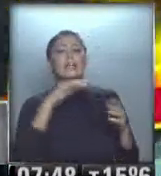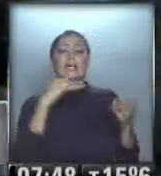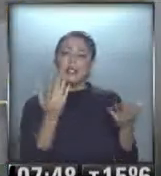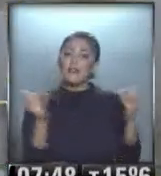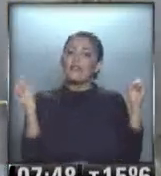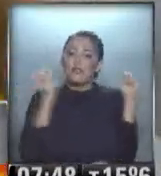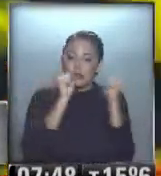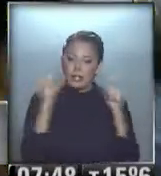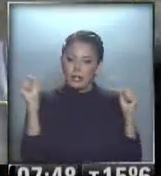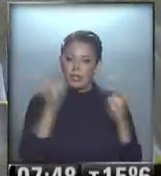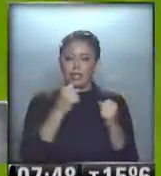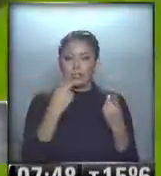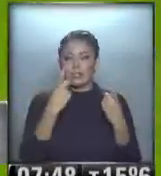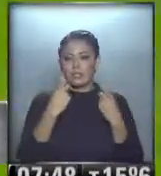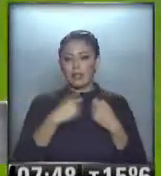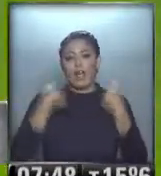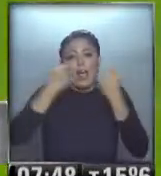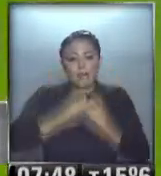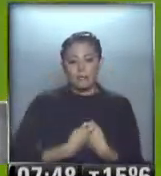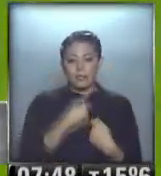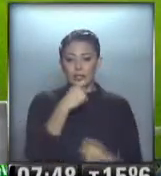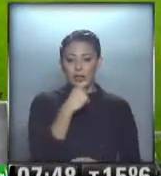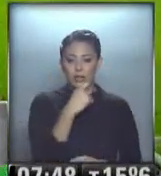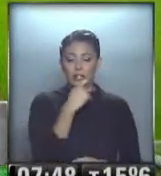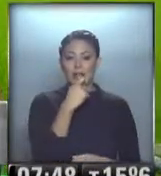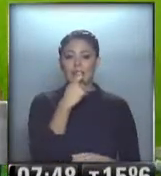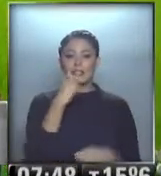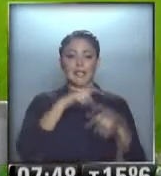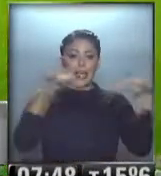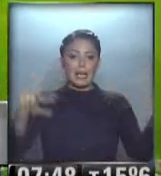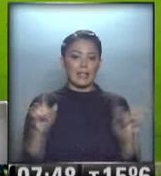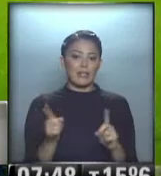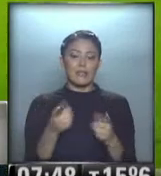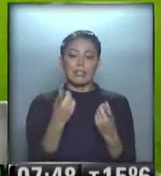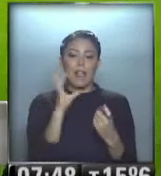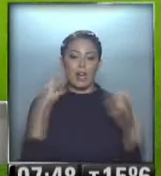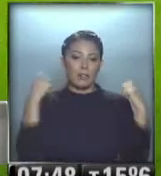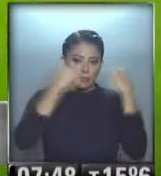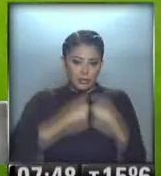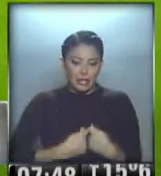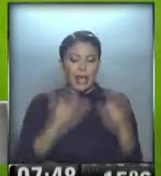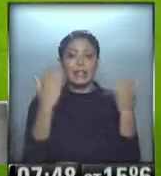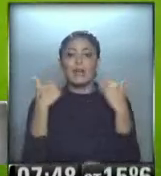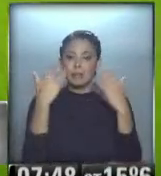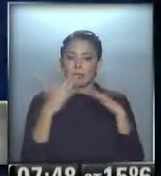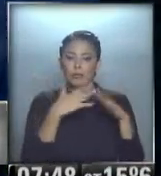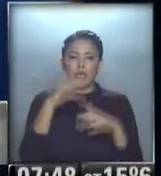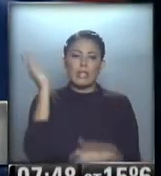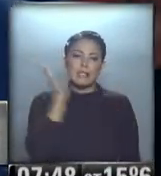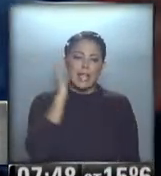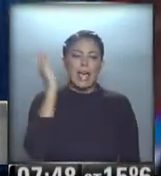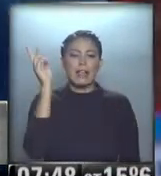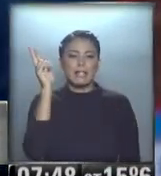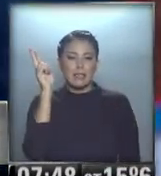¿eh? Mucho abrigo para quienes pasen bastante tiempo al aire libre en la cancha. Llévense un poco de abrigo. Las temperaturas van a estar entre 16 y